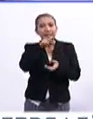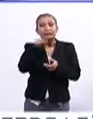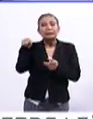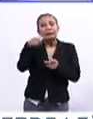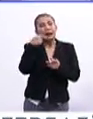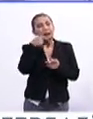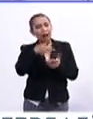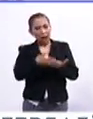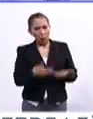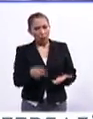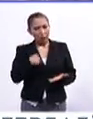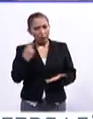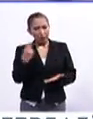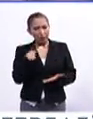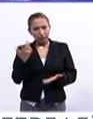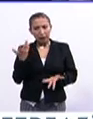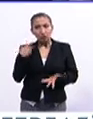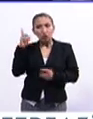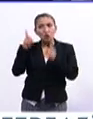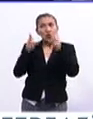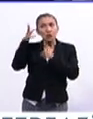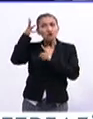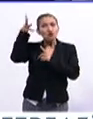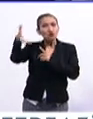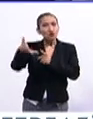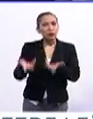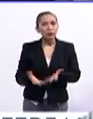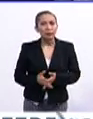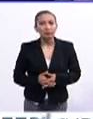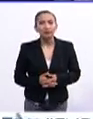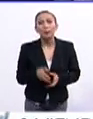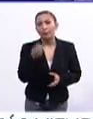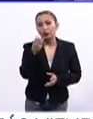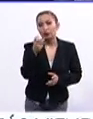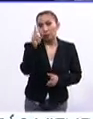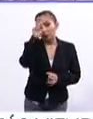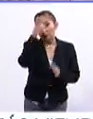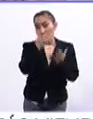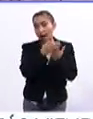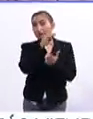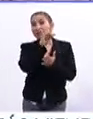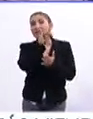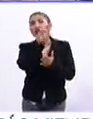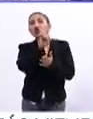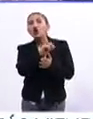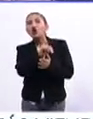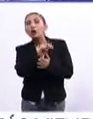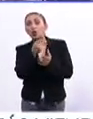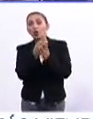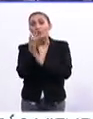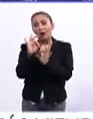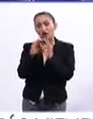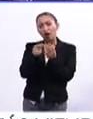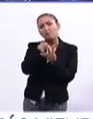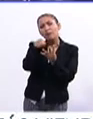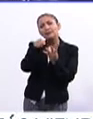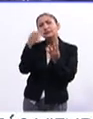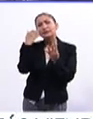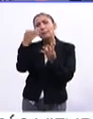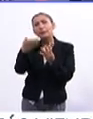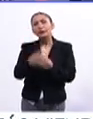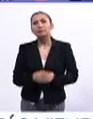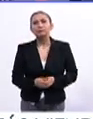preocupación por el presente y la falta de certidumbre frente al futuro. Por eso propone la ficción con el fin de crear nuevas alternativas en el